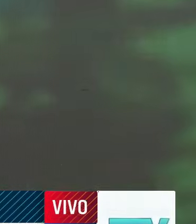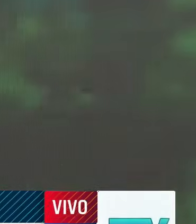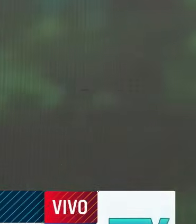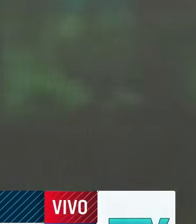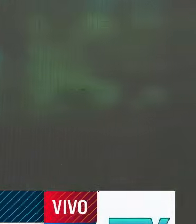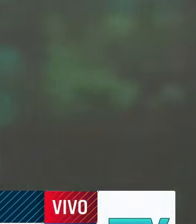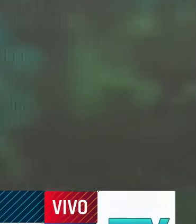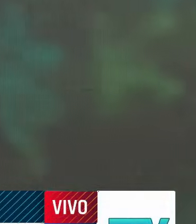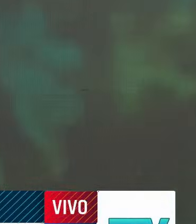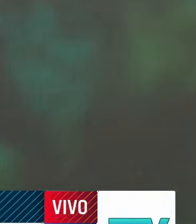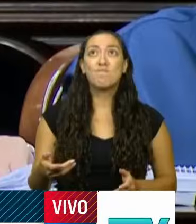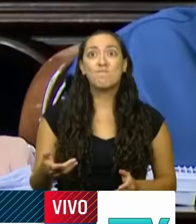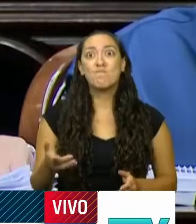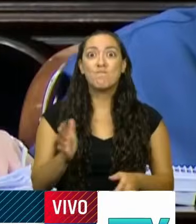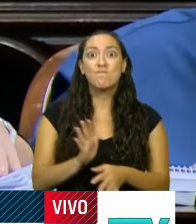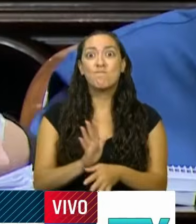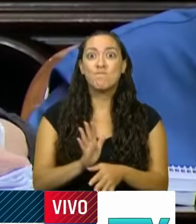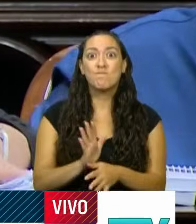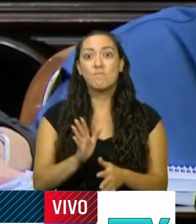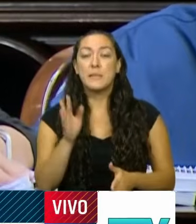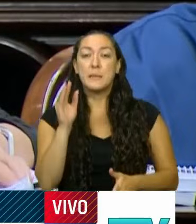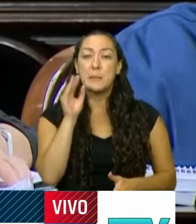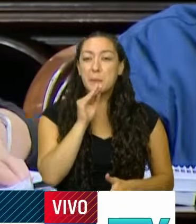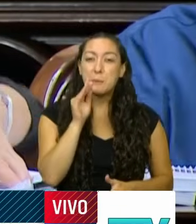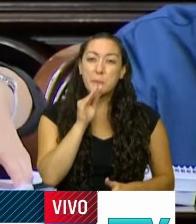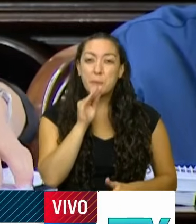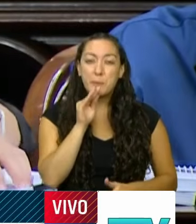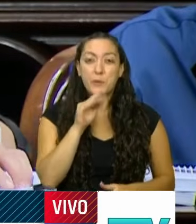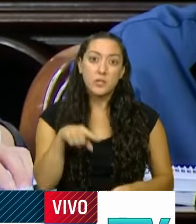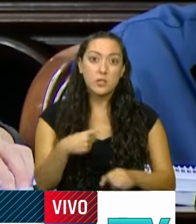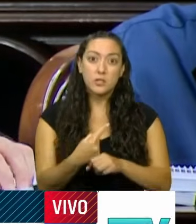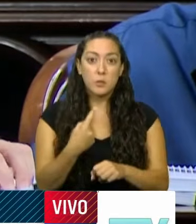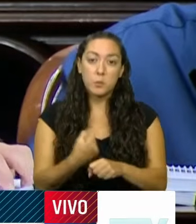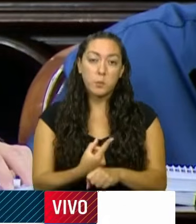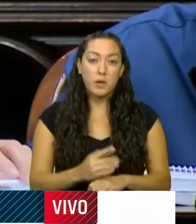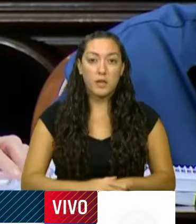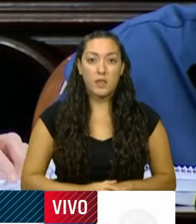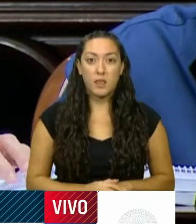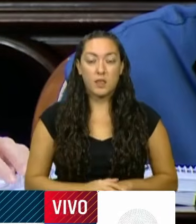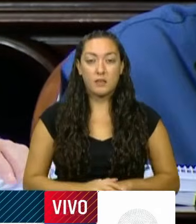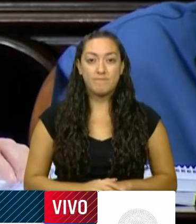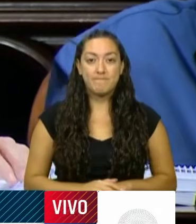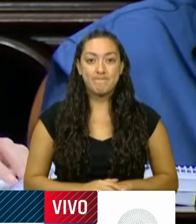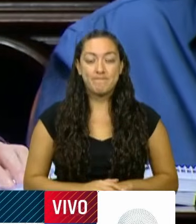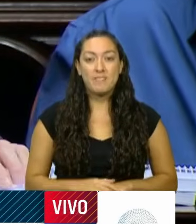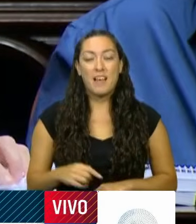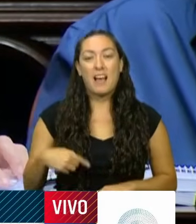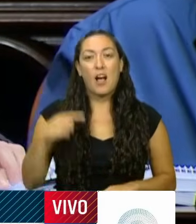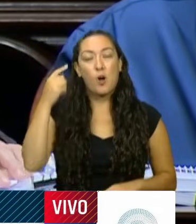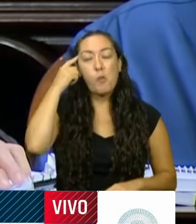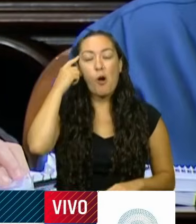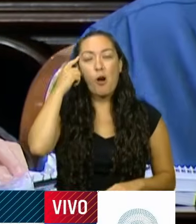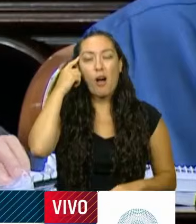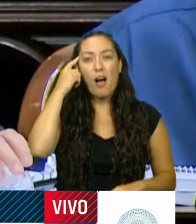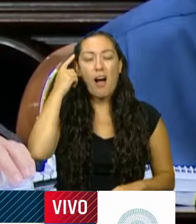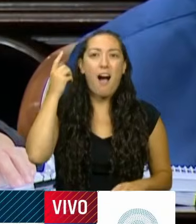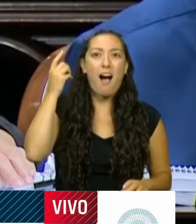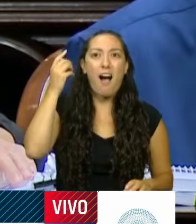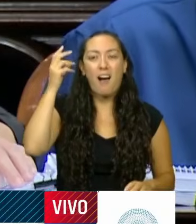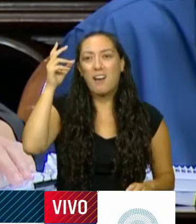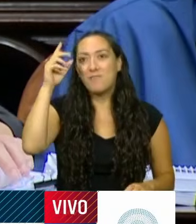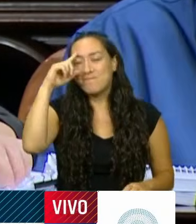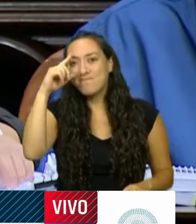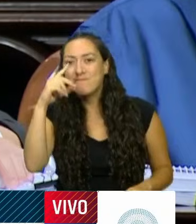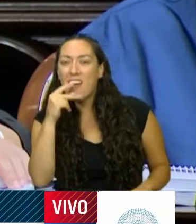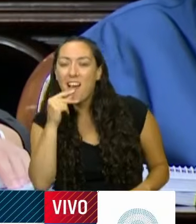Siley. No se puede disimular, ya no se puede fingir demencia, ya no